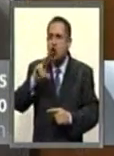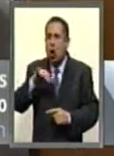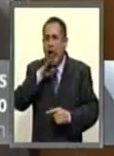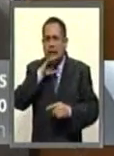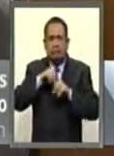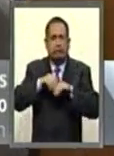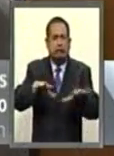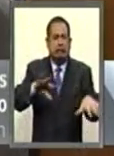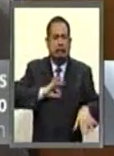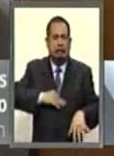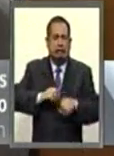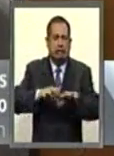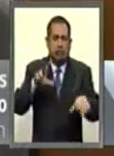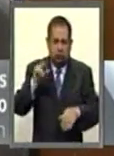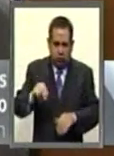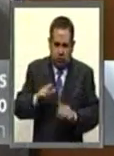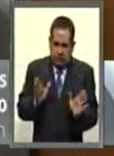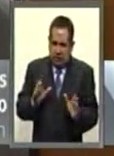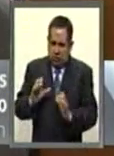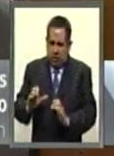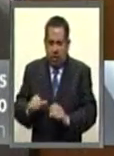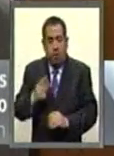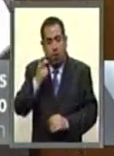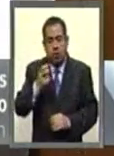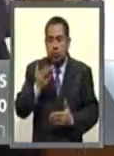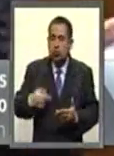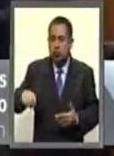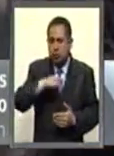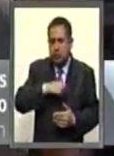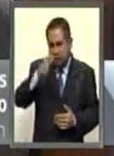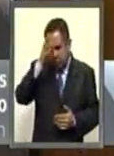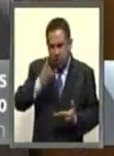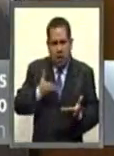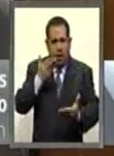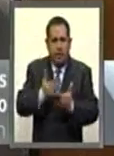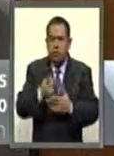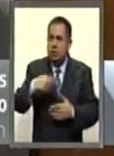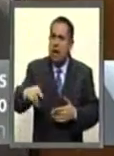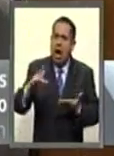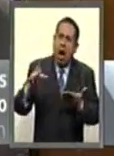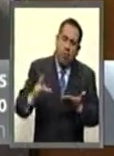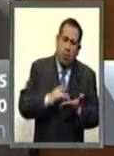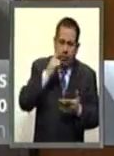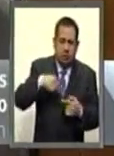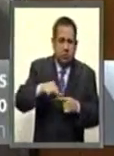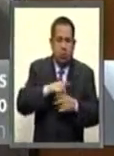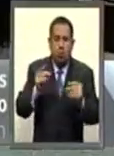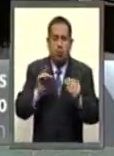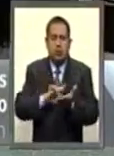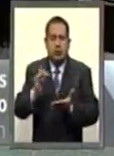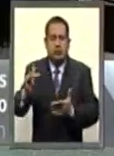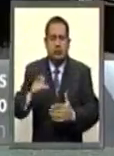contamine nuestro medio ambiente. Por eso, nosotros estamos de acuerdo y pedimos el apoyo para este punto de acuerdo. Muchas gracias.